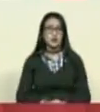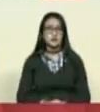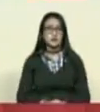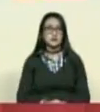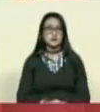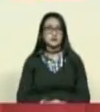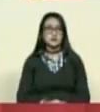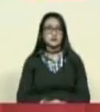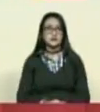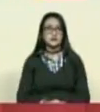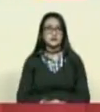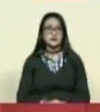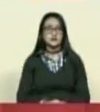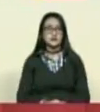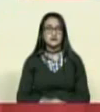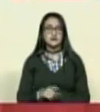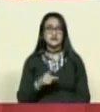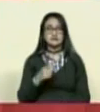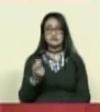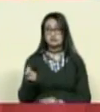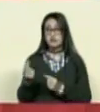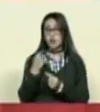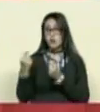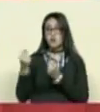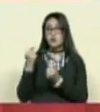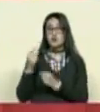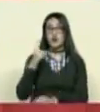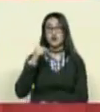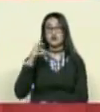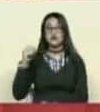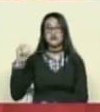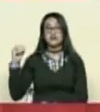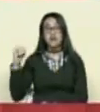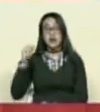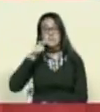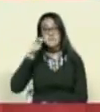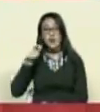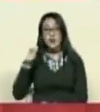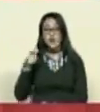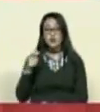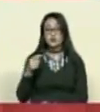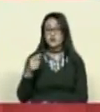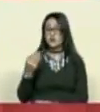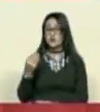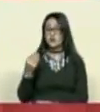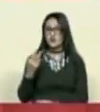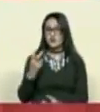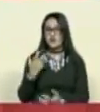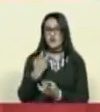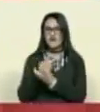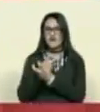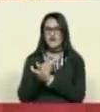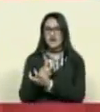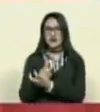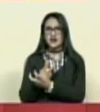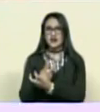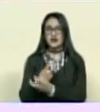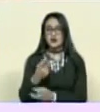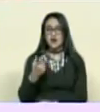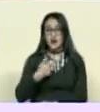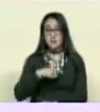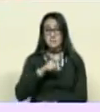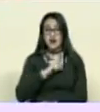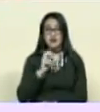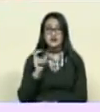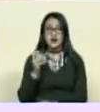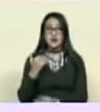Y me lanzó como 100 preguntas, 98 llenas de mucho veneno. Porque se trajo el veneno que inoculan en España contra